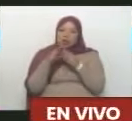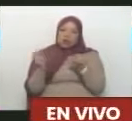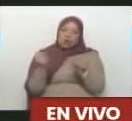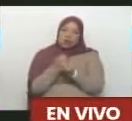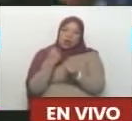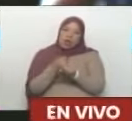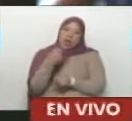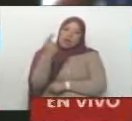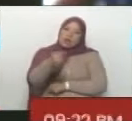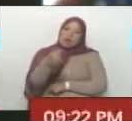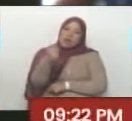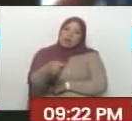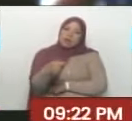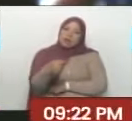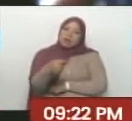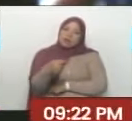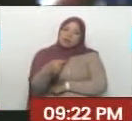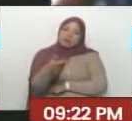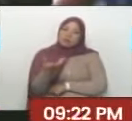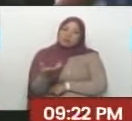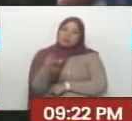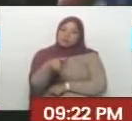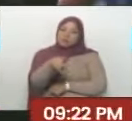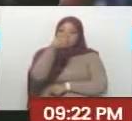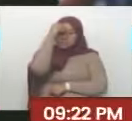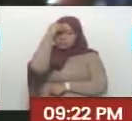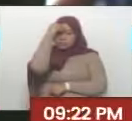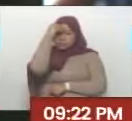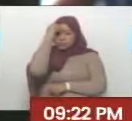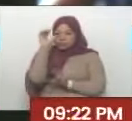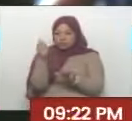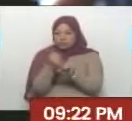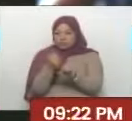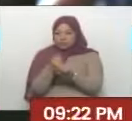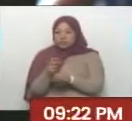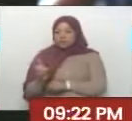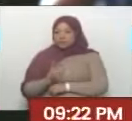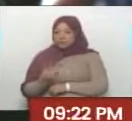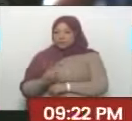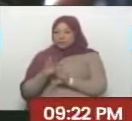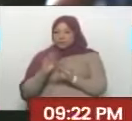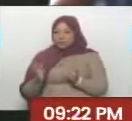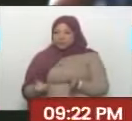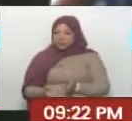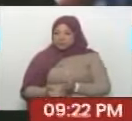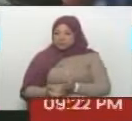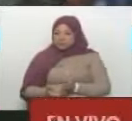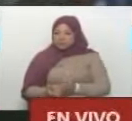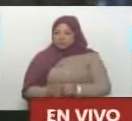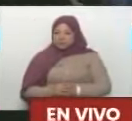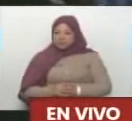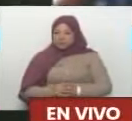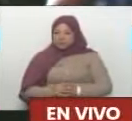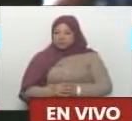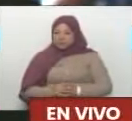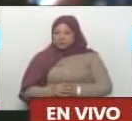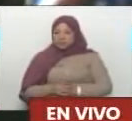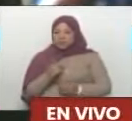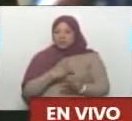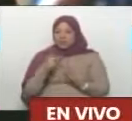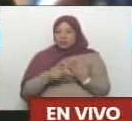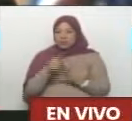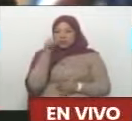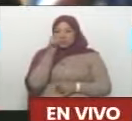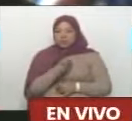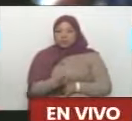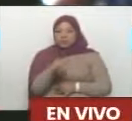gran tarea. Porque ¿de qué se trata? Usted lo que ha lanzado al país y al mundo, presidente, es una propuesta